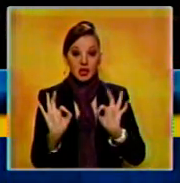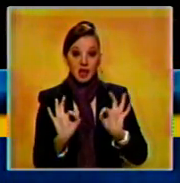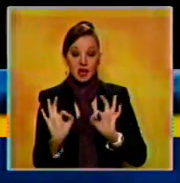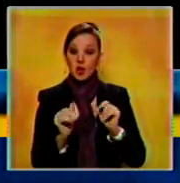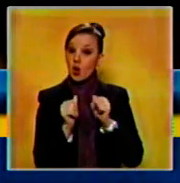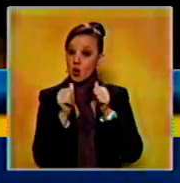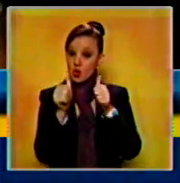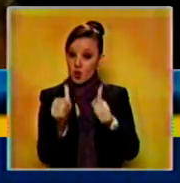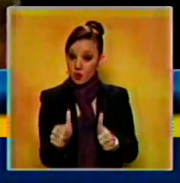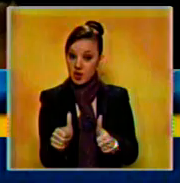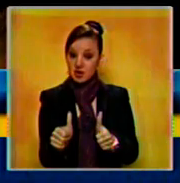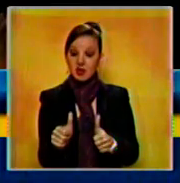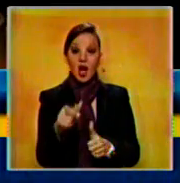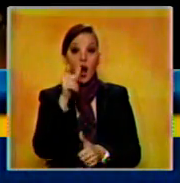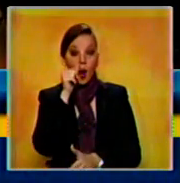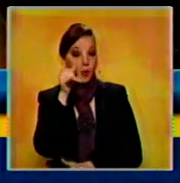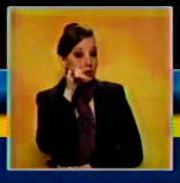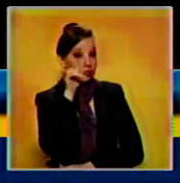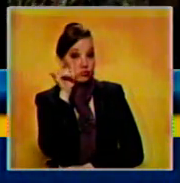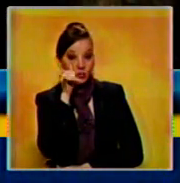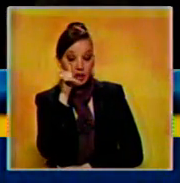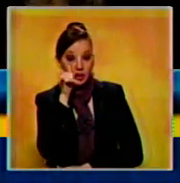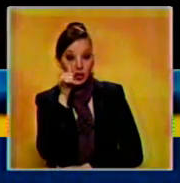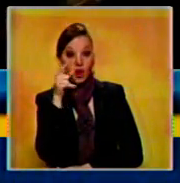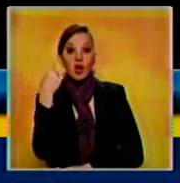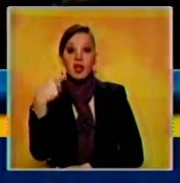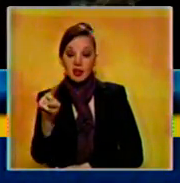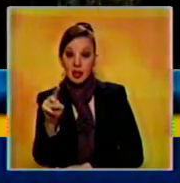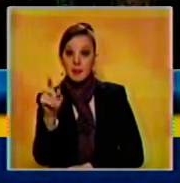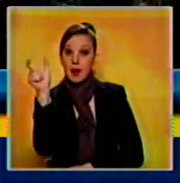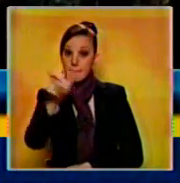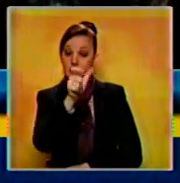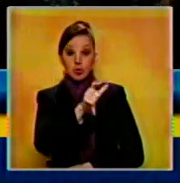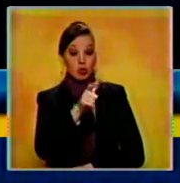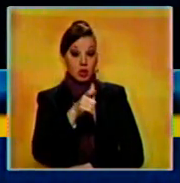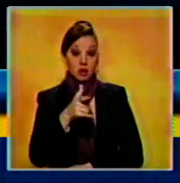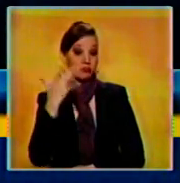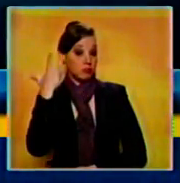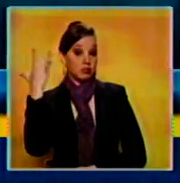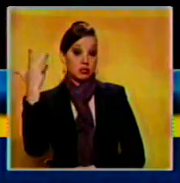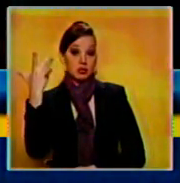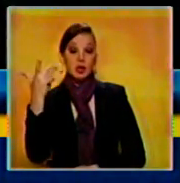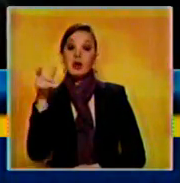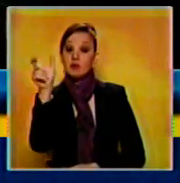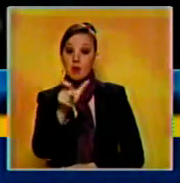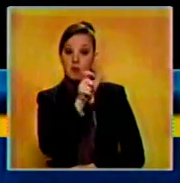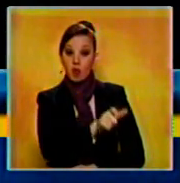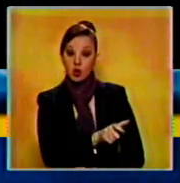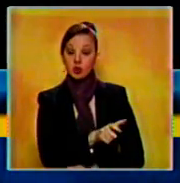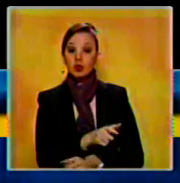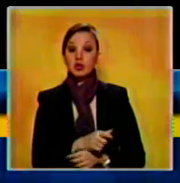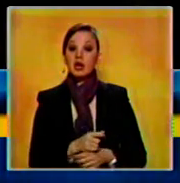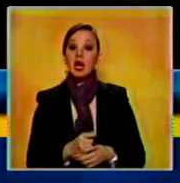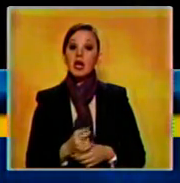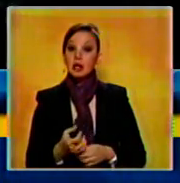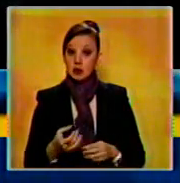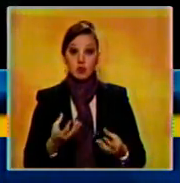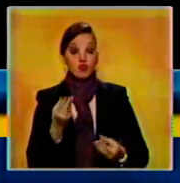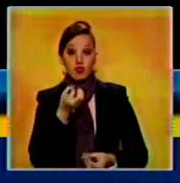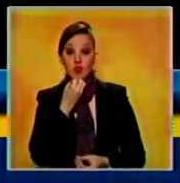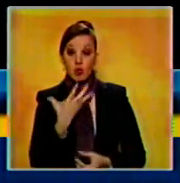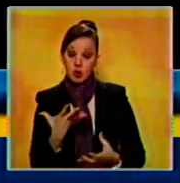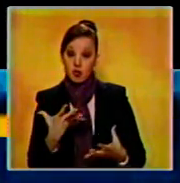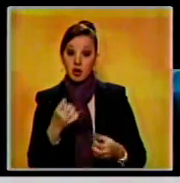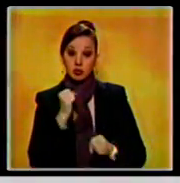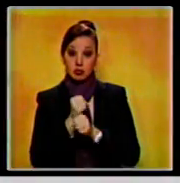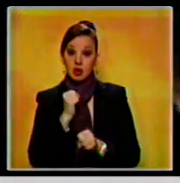comienzan por su director Ron Marshall y pasa por un elenco de lujo conformado por Meryl Streep, Emily Blunt, James Corden,